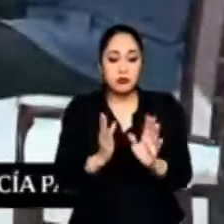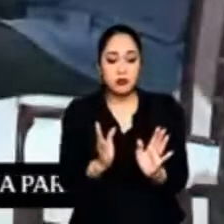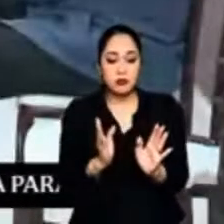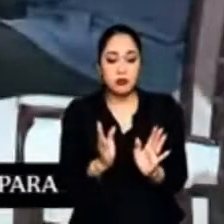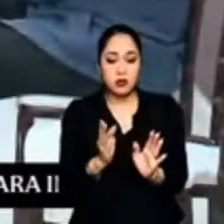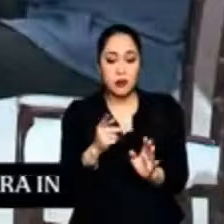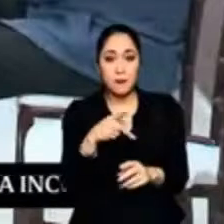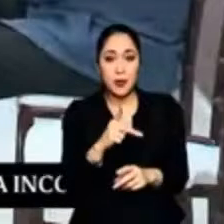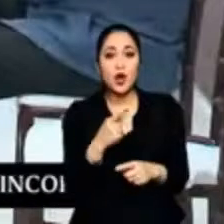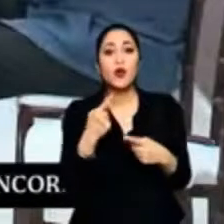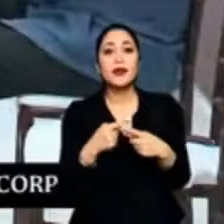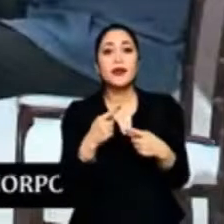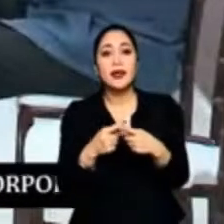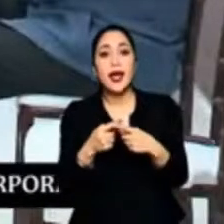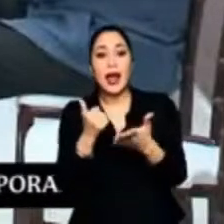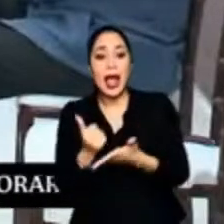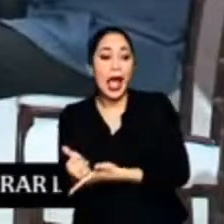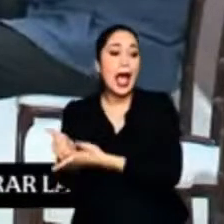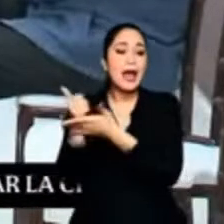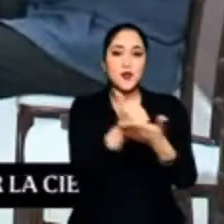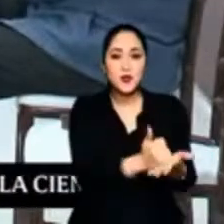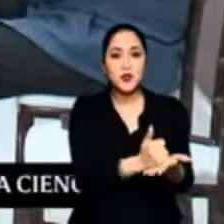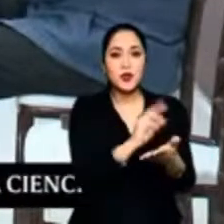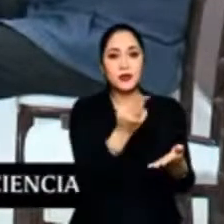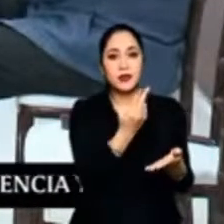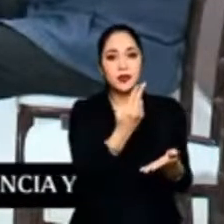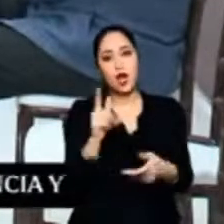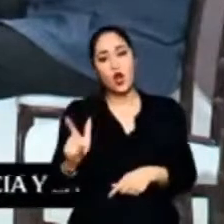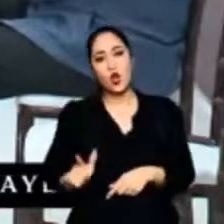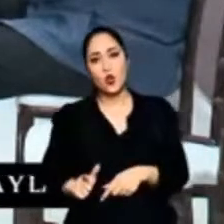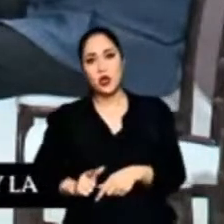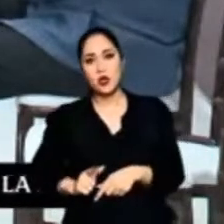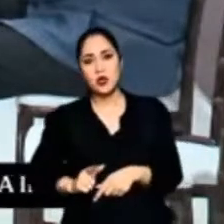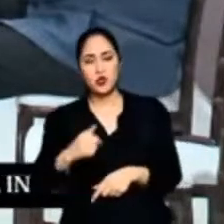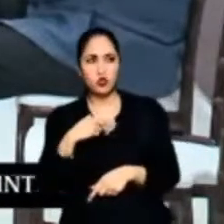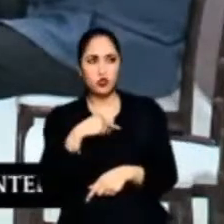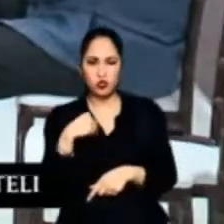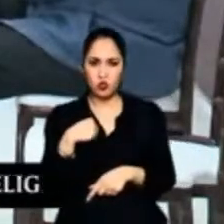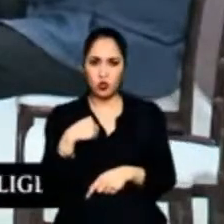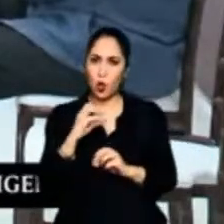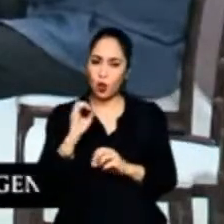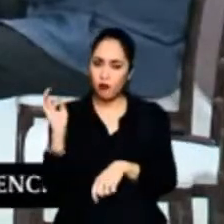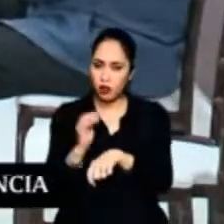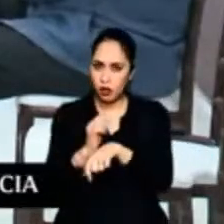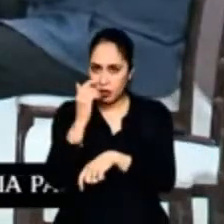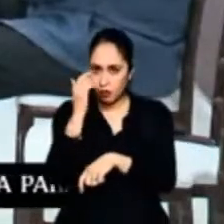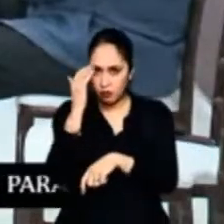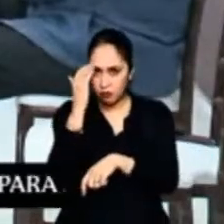subsidiaria de nosotros y del gobierno federal. No sé si el gobierno federal. Entonces,